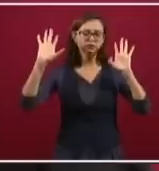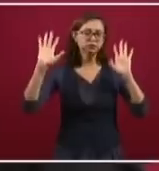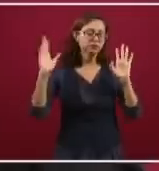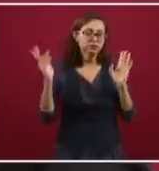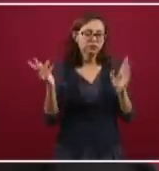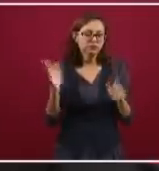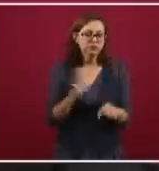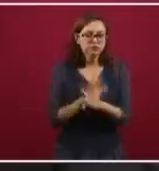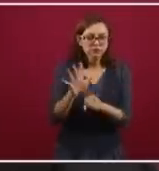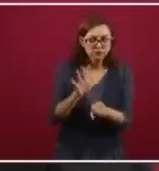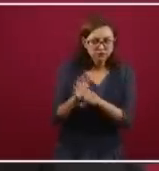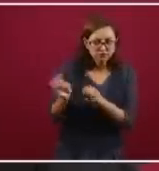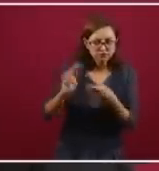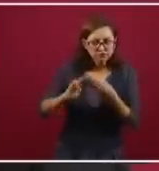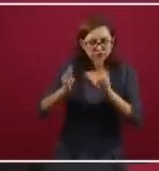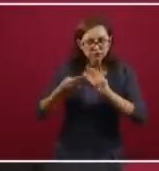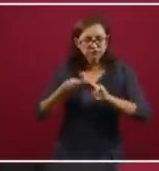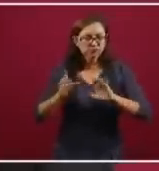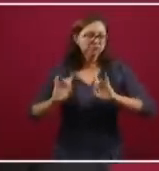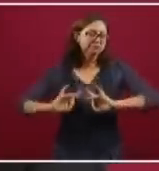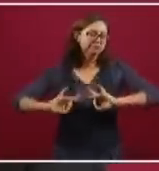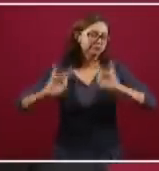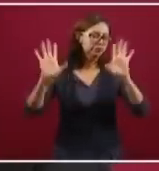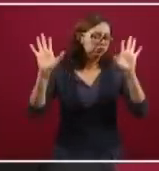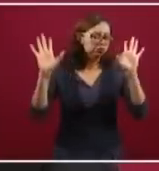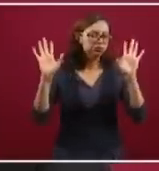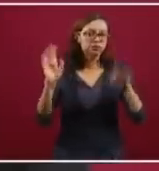motivo, ya sea